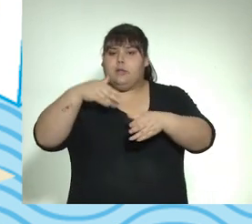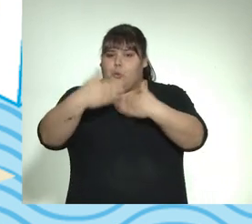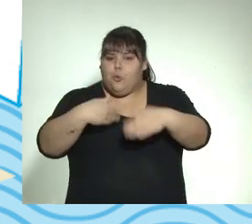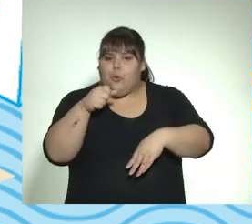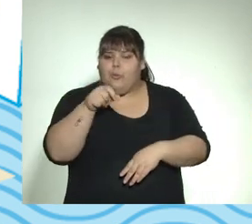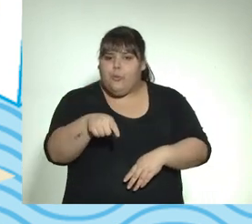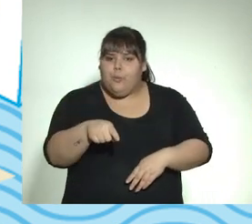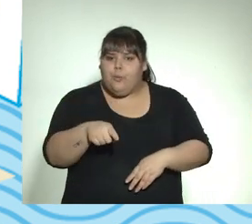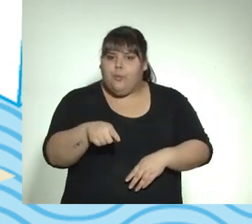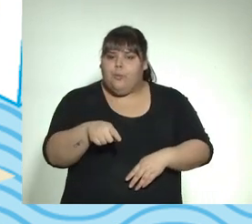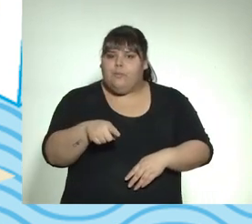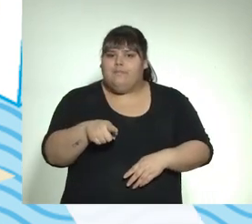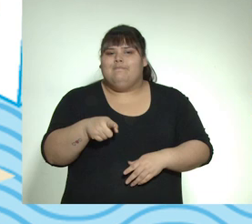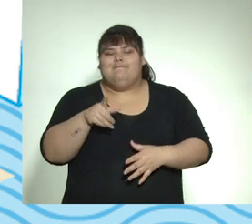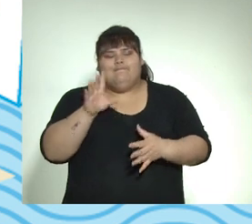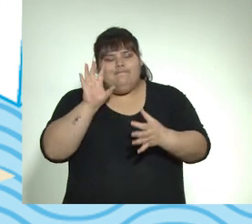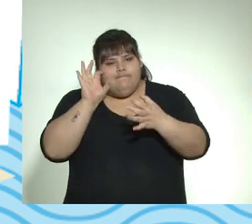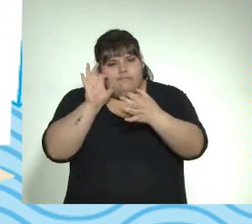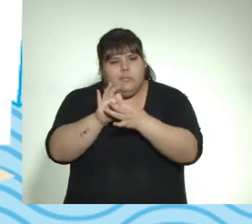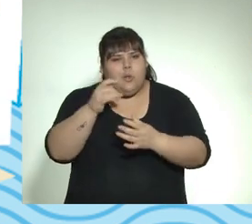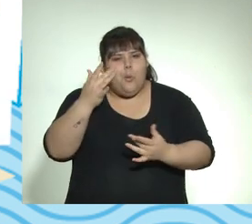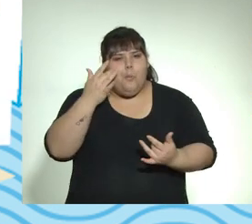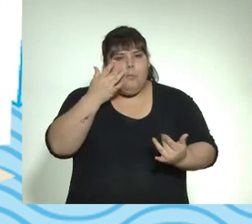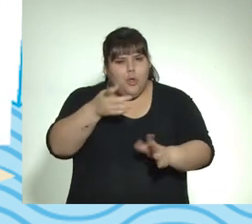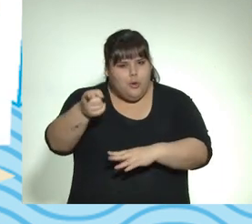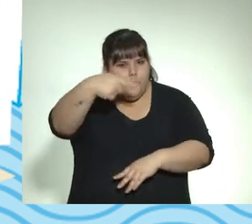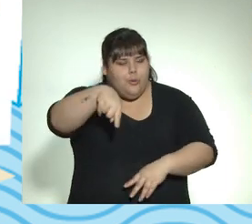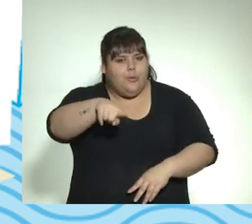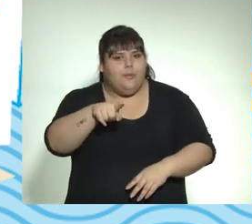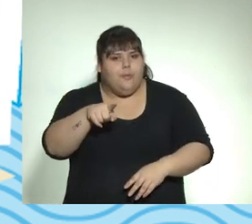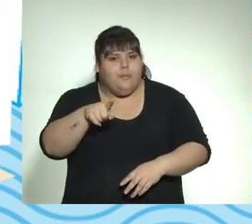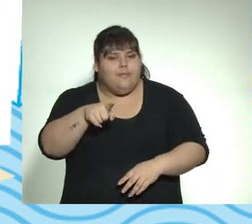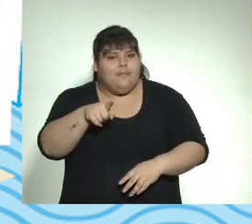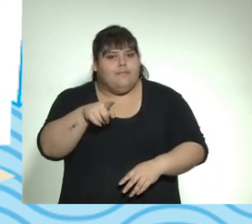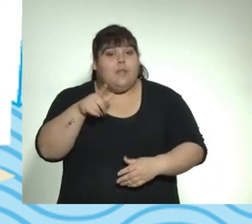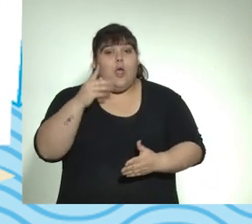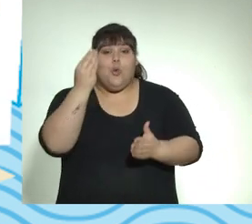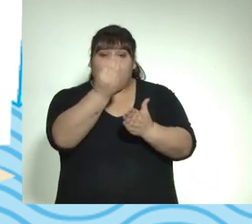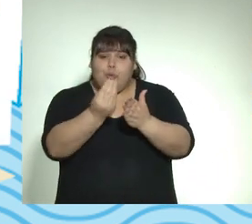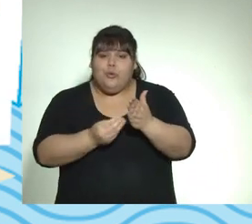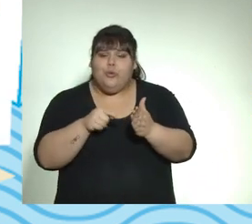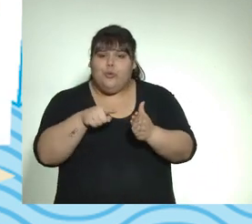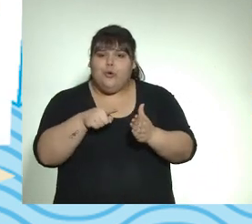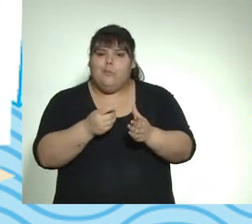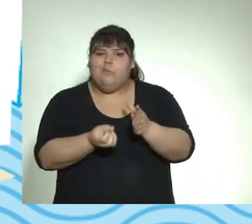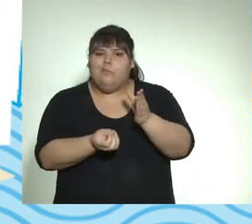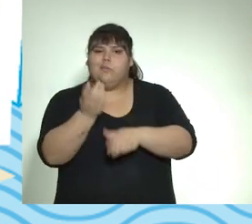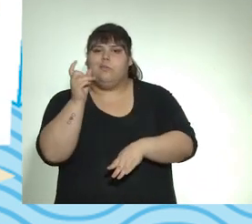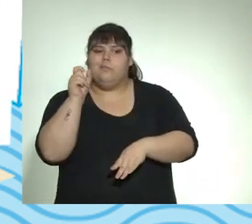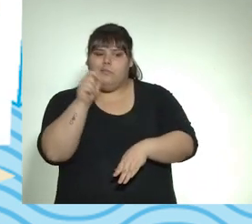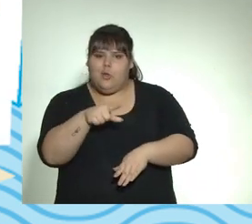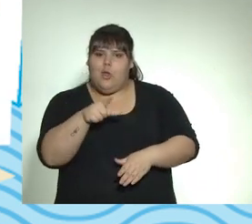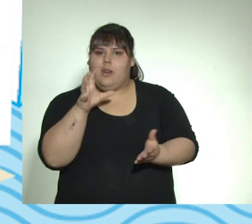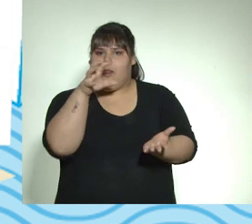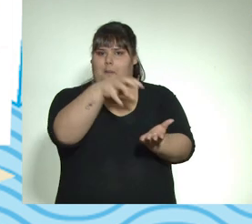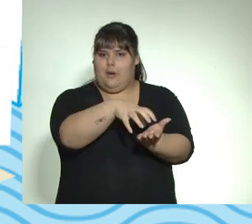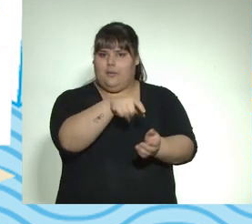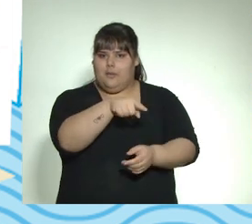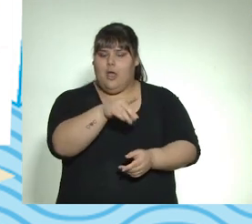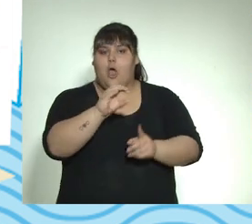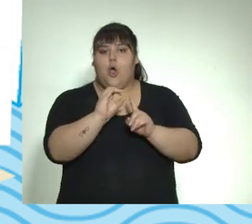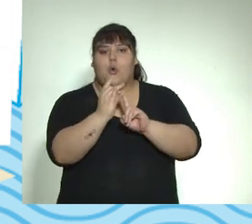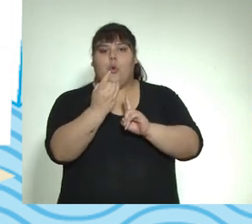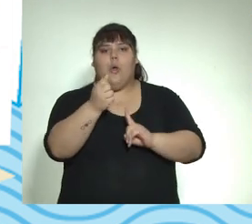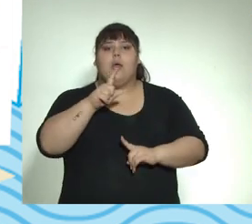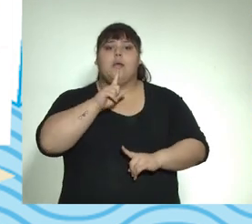plaza. Justamente quiero compartir con ustedes una animación producida por esta